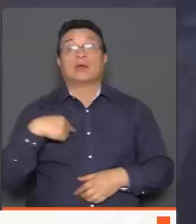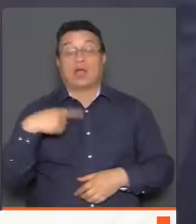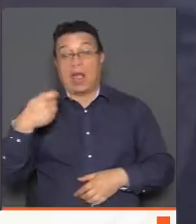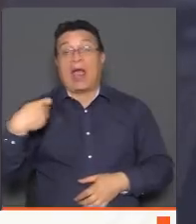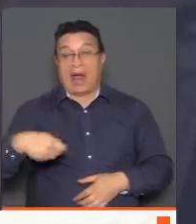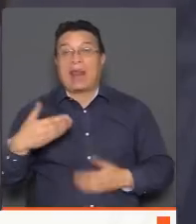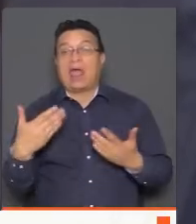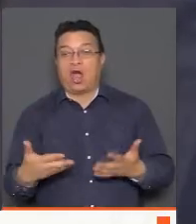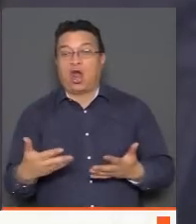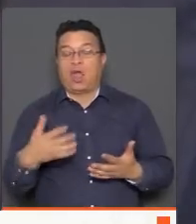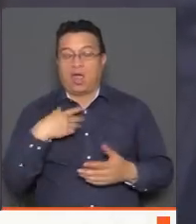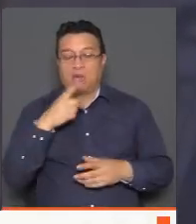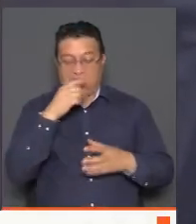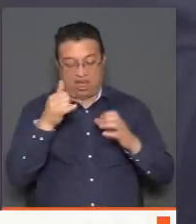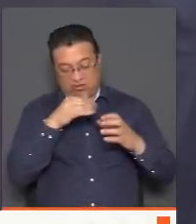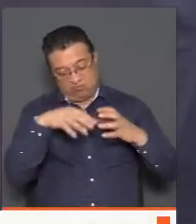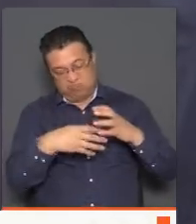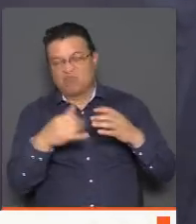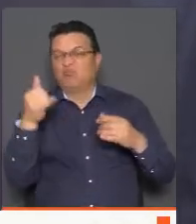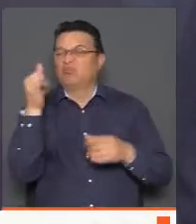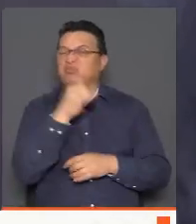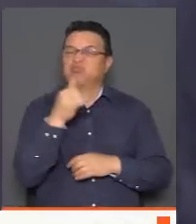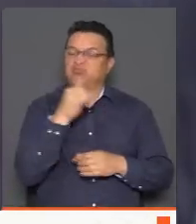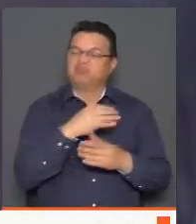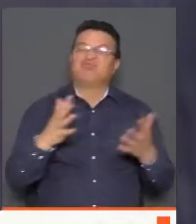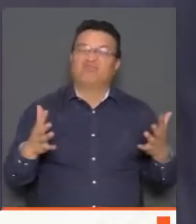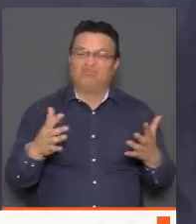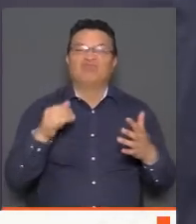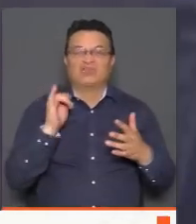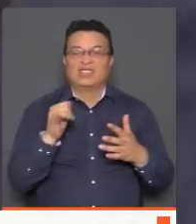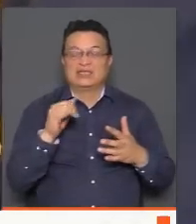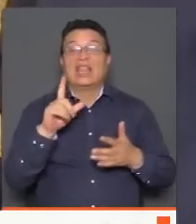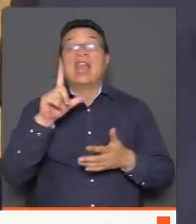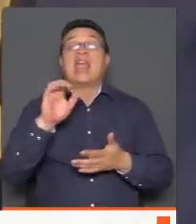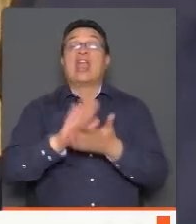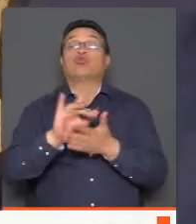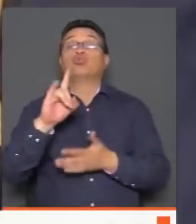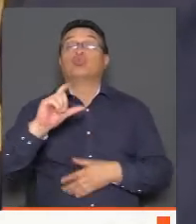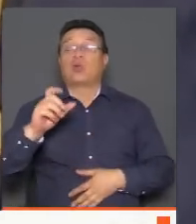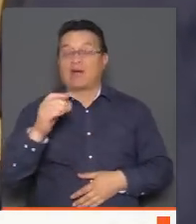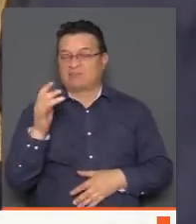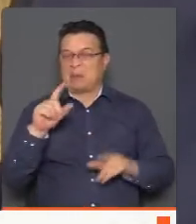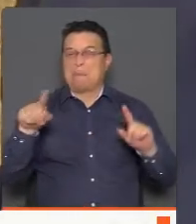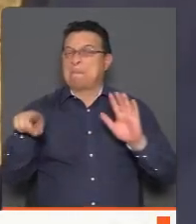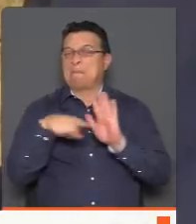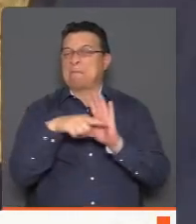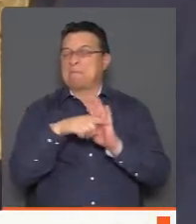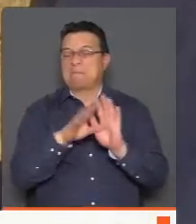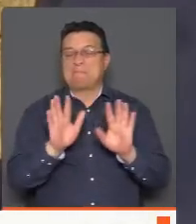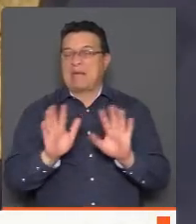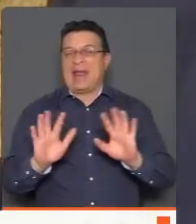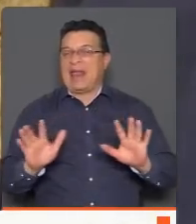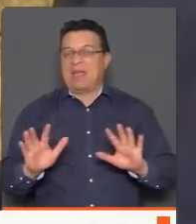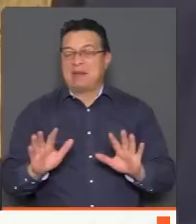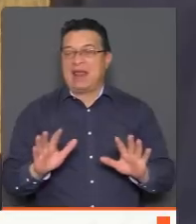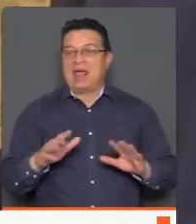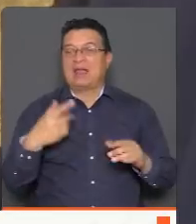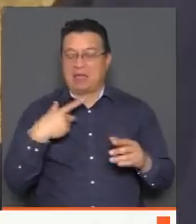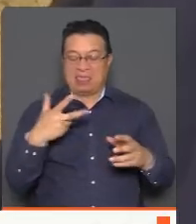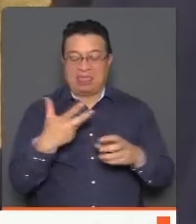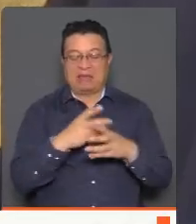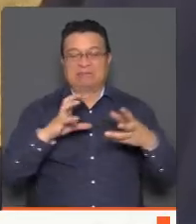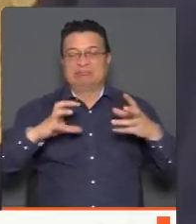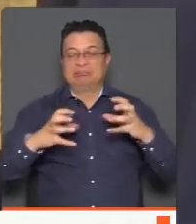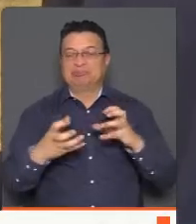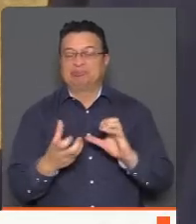salen como podrías por dentro ya, pues. Entonces, sí, la lechuga. Están saliendo, sí, la verdura,